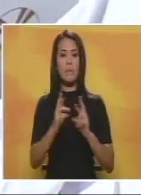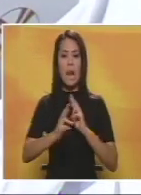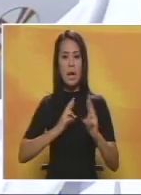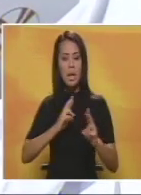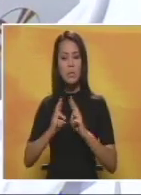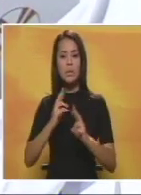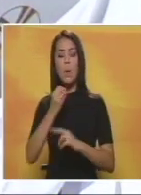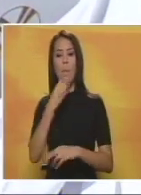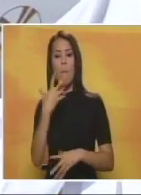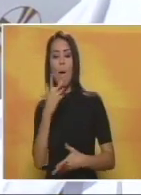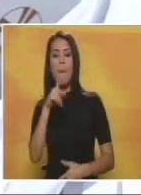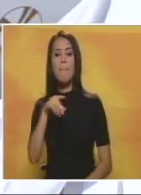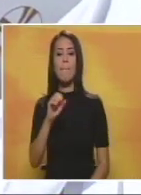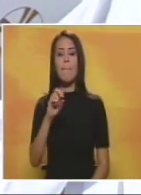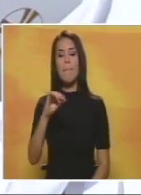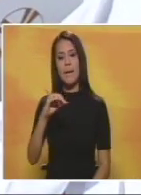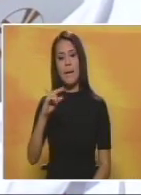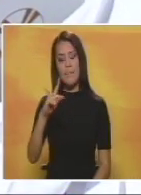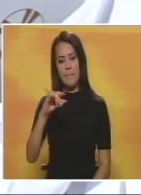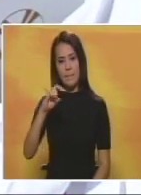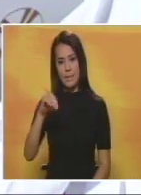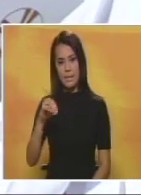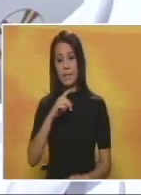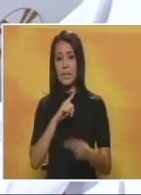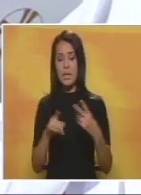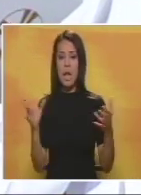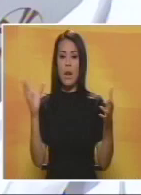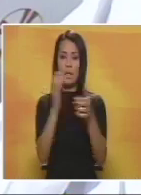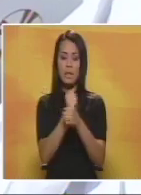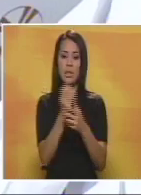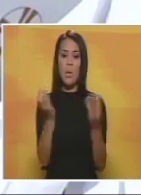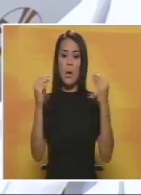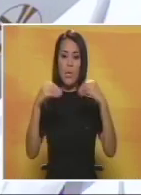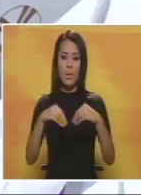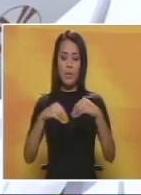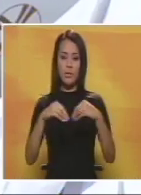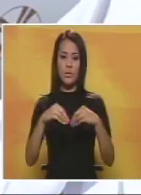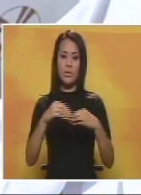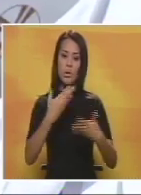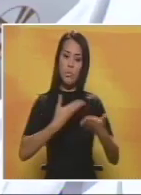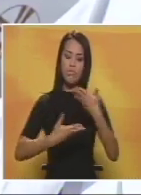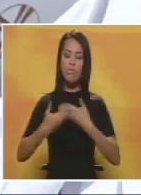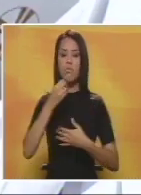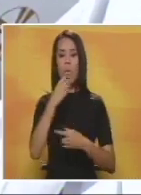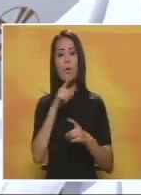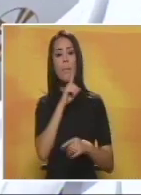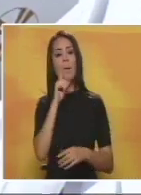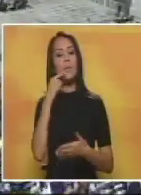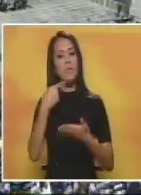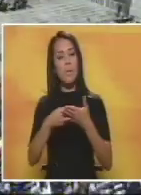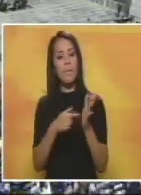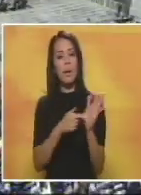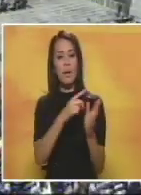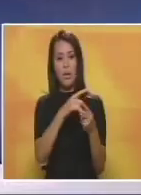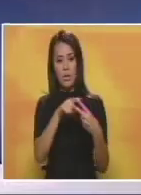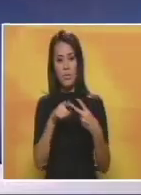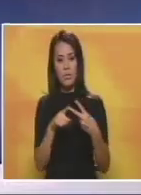relaciones entre Pekín y la Santa Sede, y tras alcanzar un acuerdo sobre las modalidades para nombrar los obispos chinos.